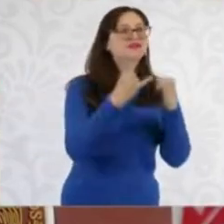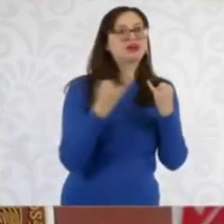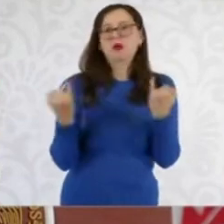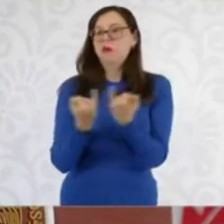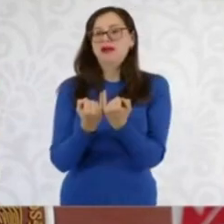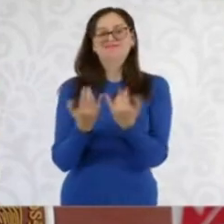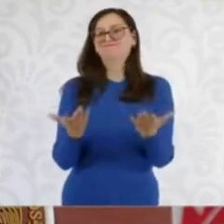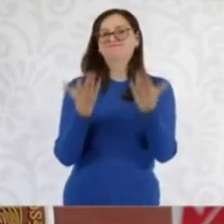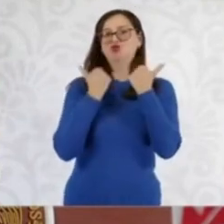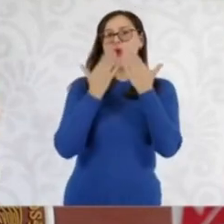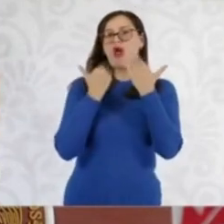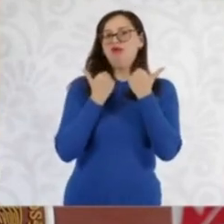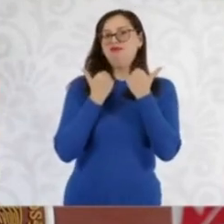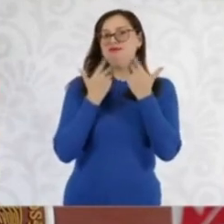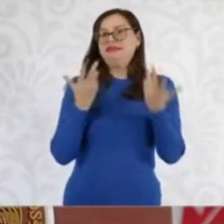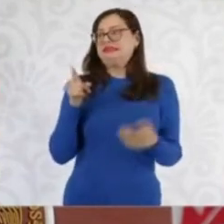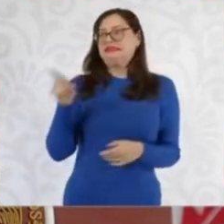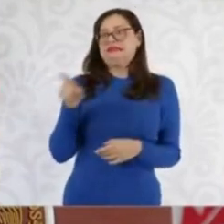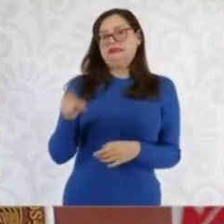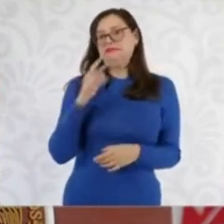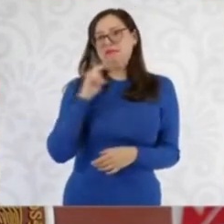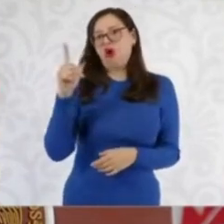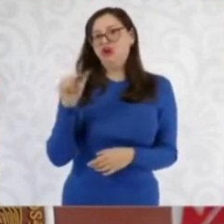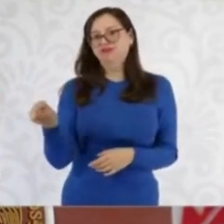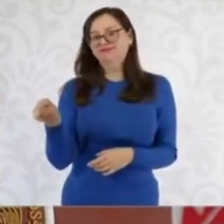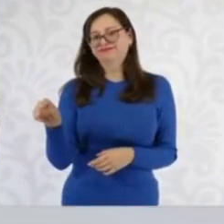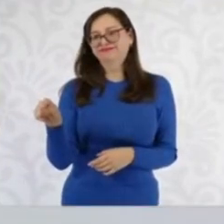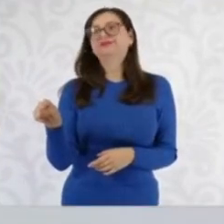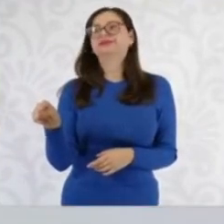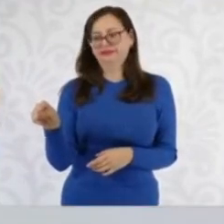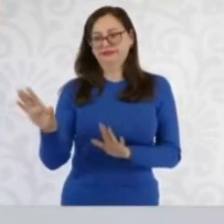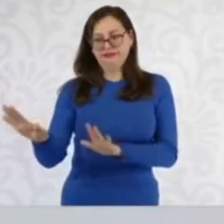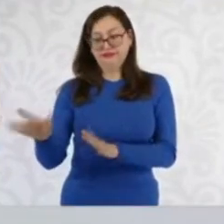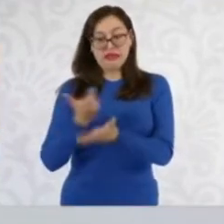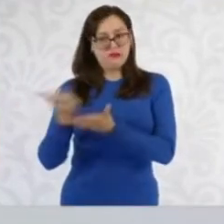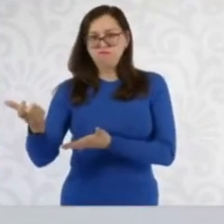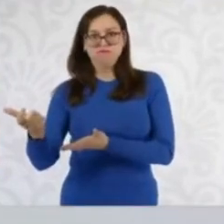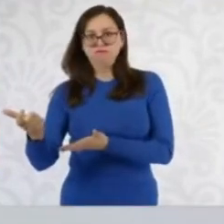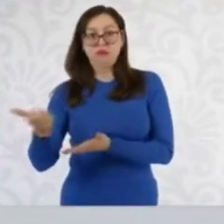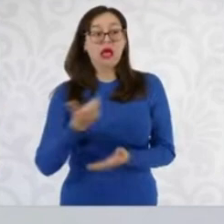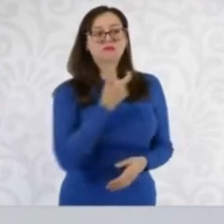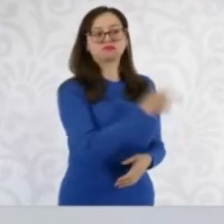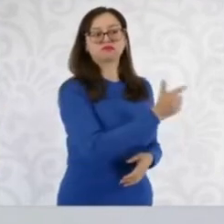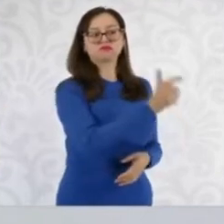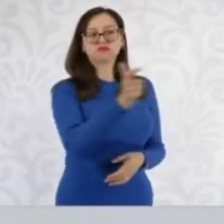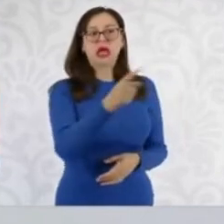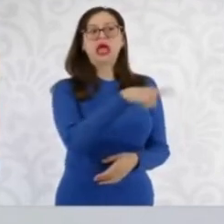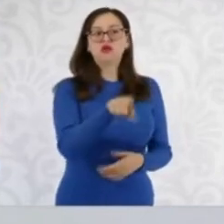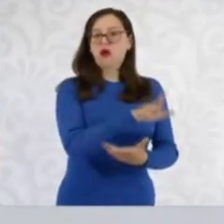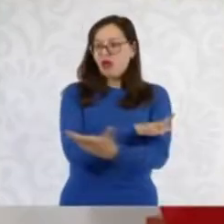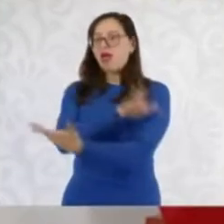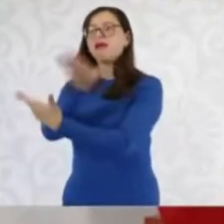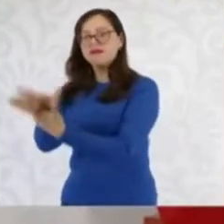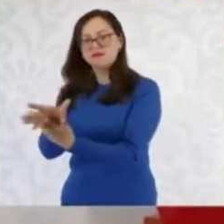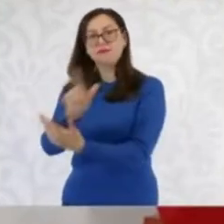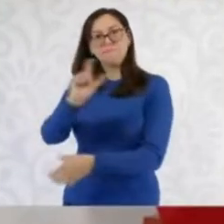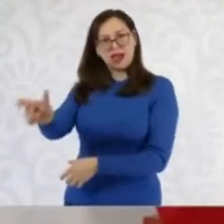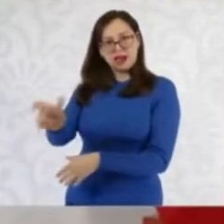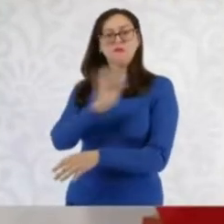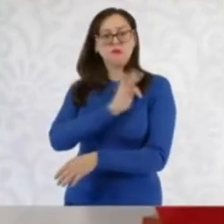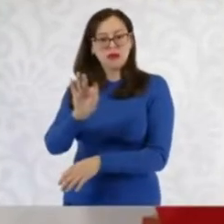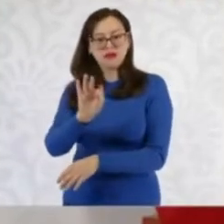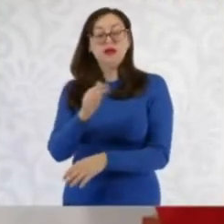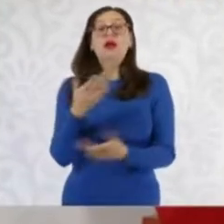se apoya a las familias para que puedan tener este acceso a la rehabilitación y la parte altruista de Fundación Teletón. Y en todo caso, lo que planteas,